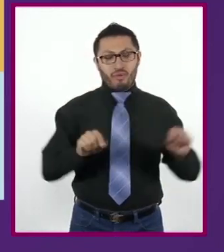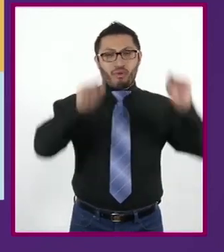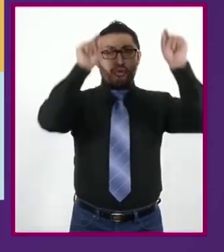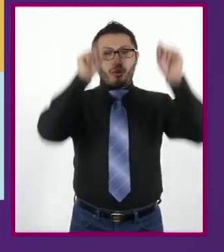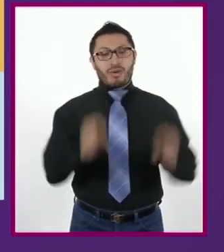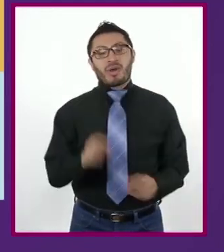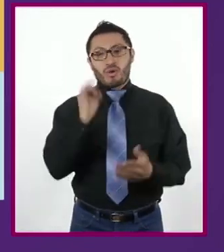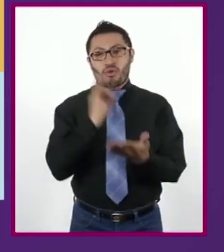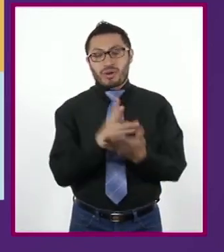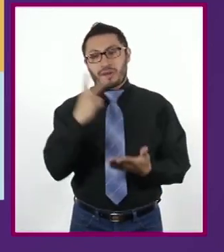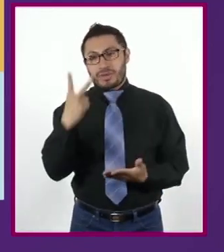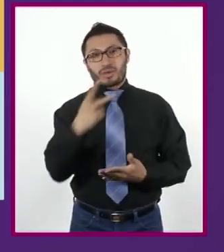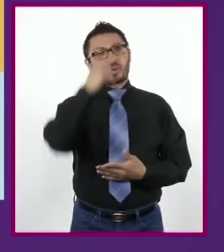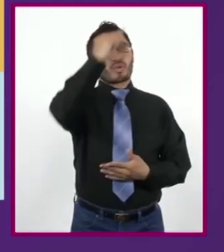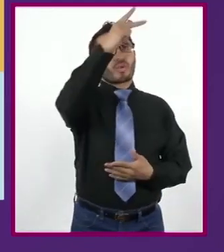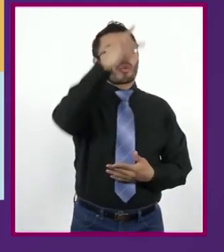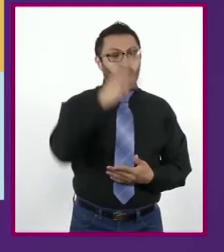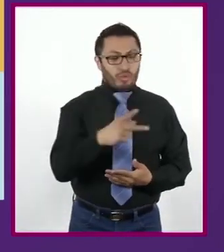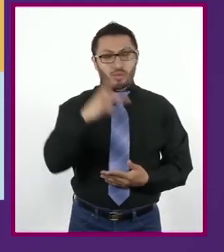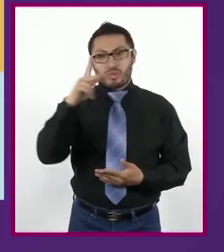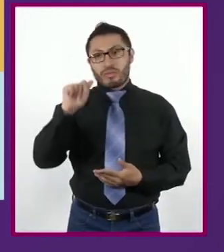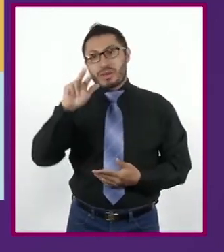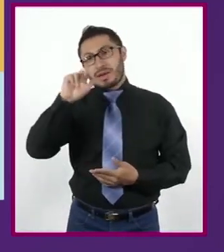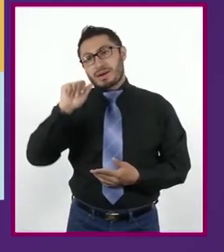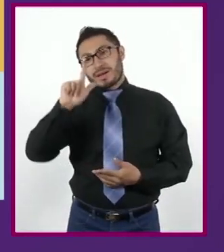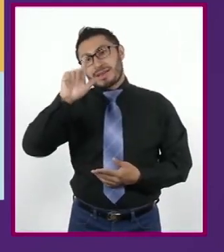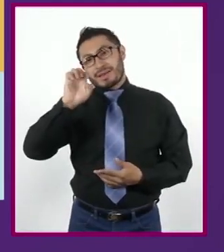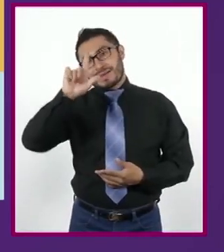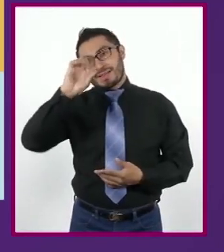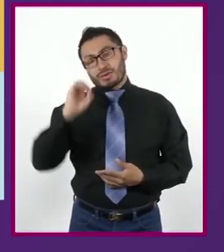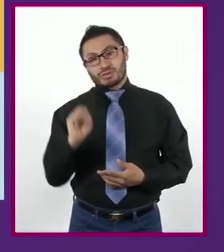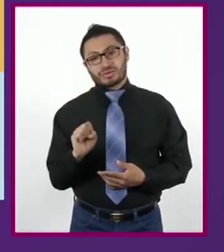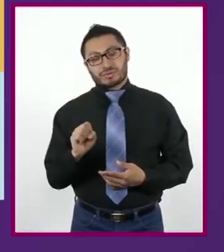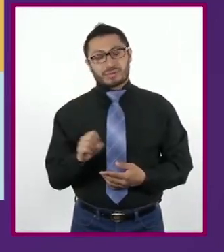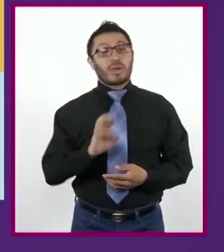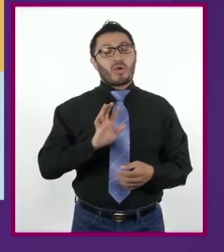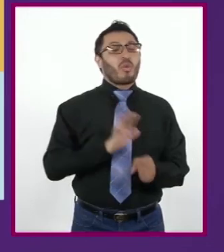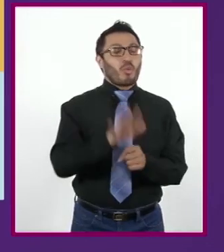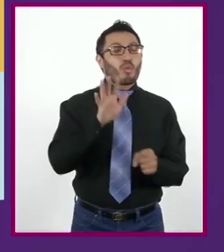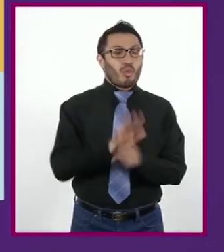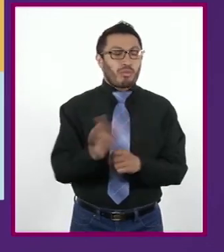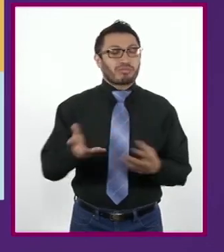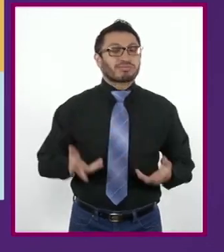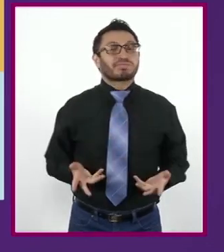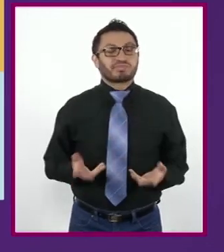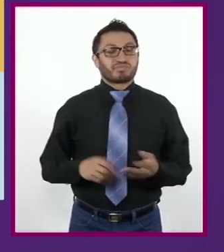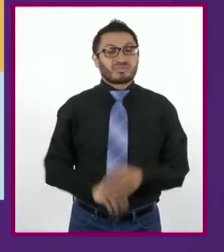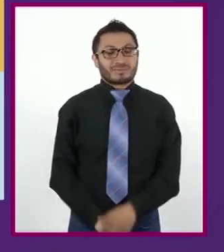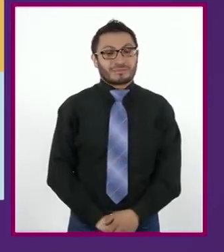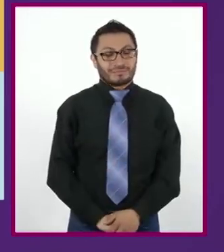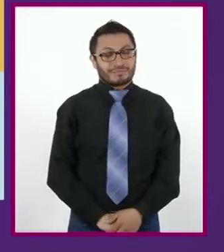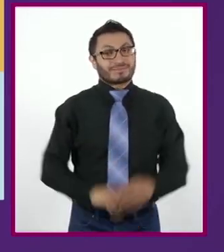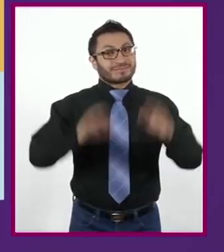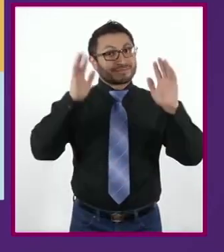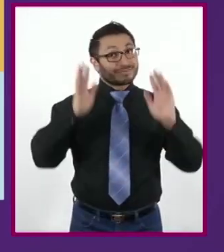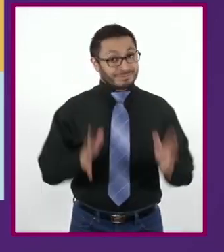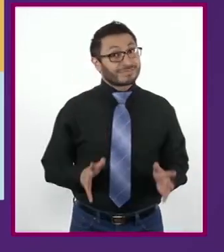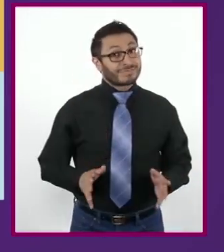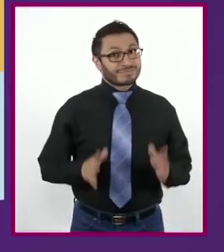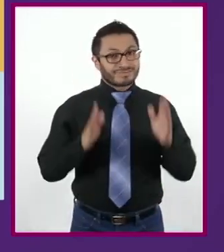lados paralelos. Trata de recordar cuáles son esos cuadriláteros. ¿Ya los tienen?